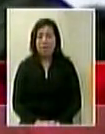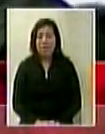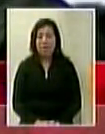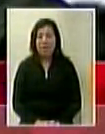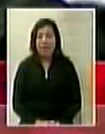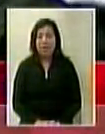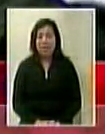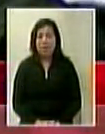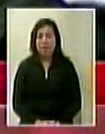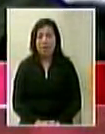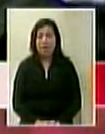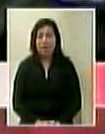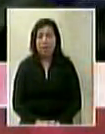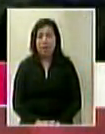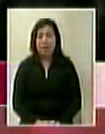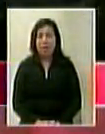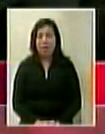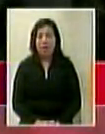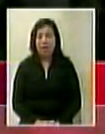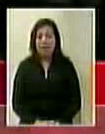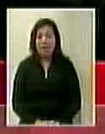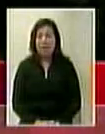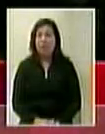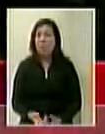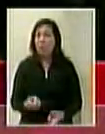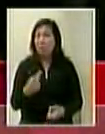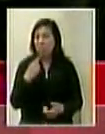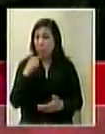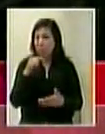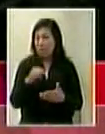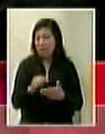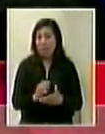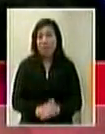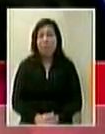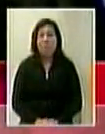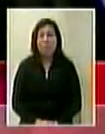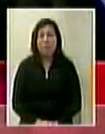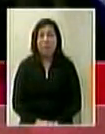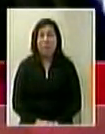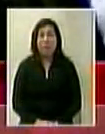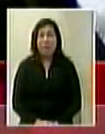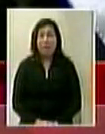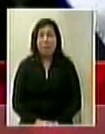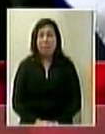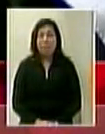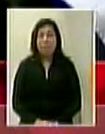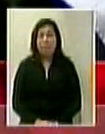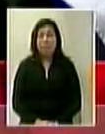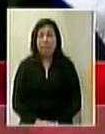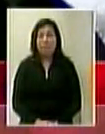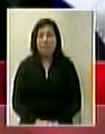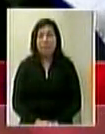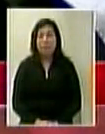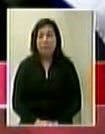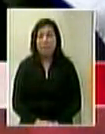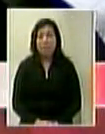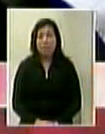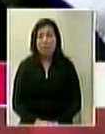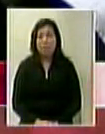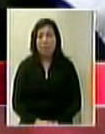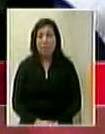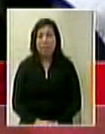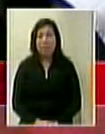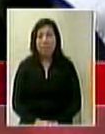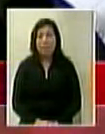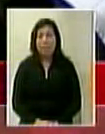en Chayapalca, pues. O sea, el que asesinó a la prisión. Jacinto es especialista en denunciar a las autoridades